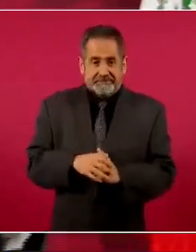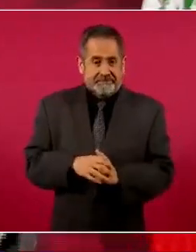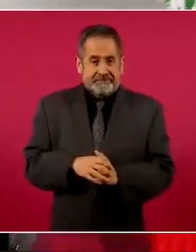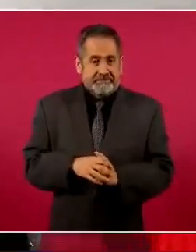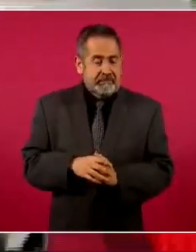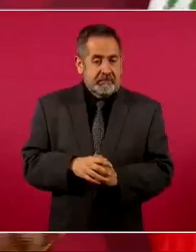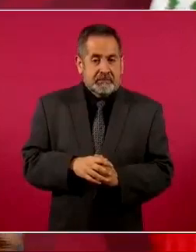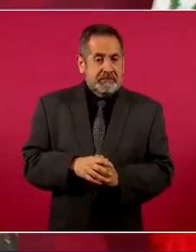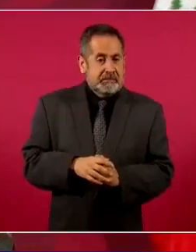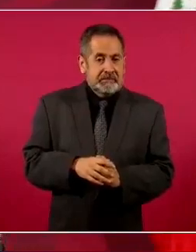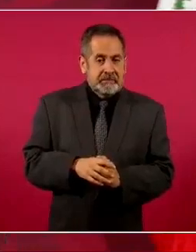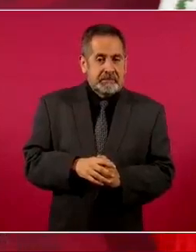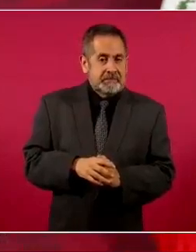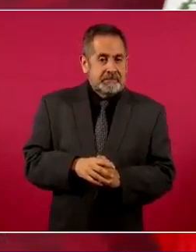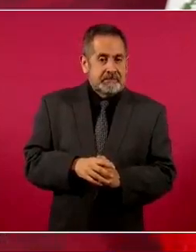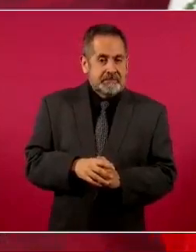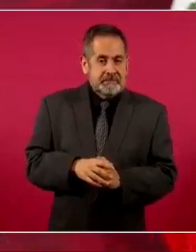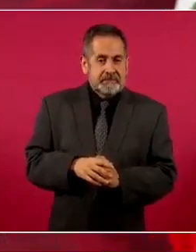pero